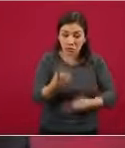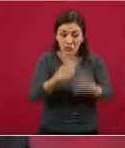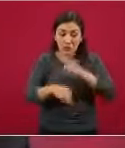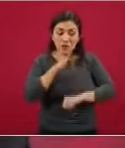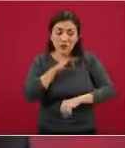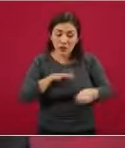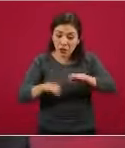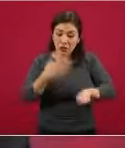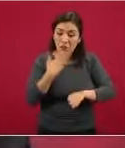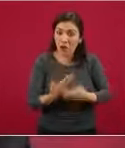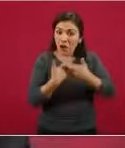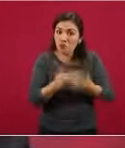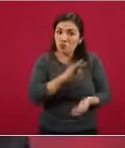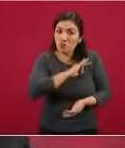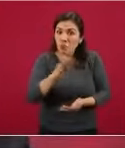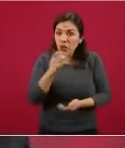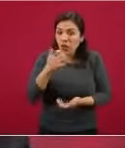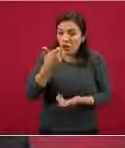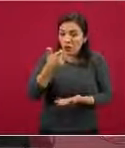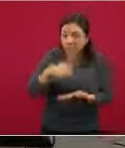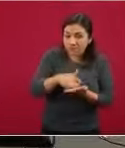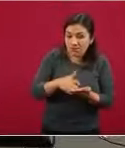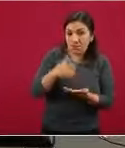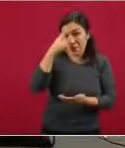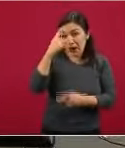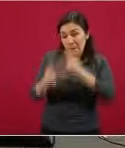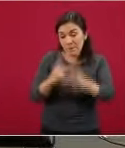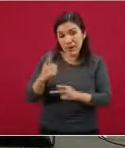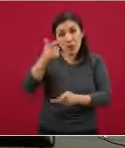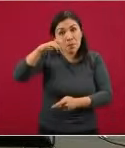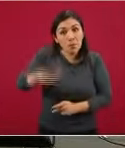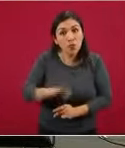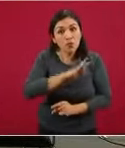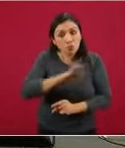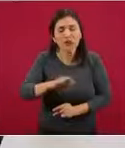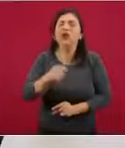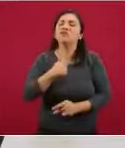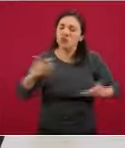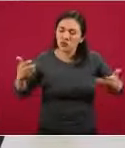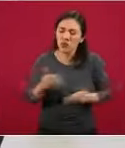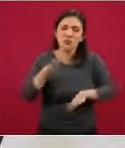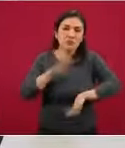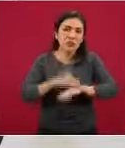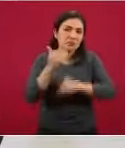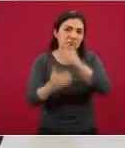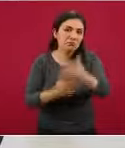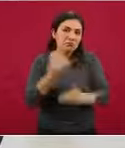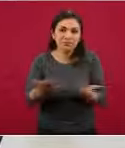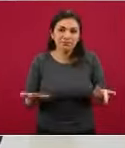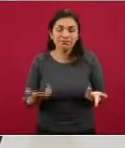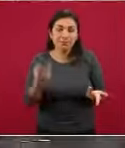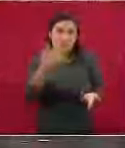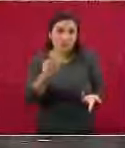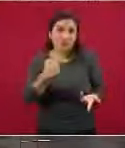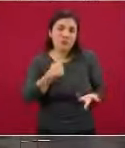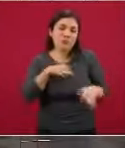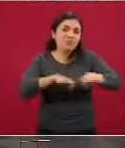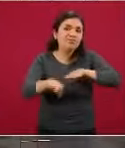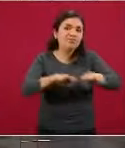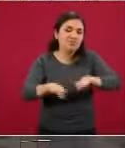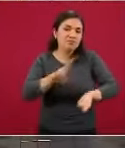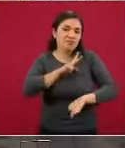nos permita reducir el costo de los créditos, lo vamos a ir haciendo. Entonces, es la manera en la que